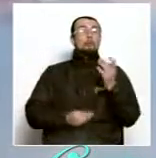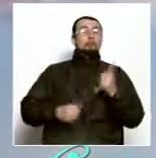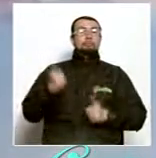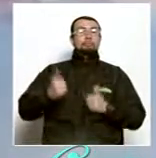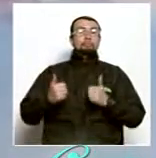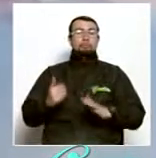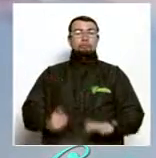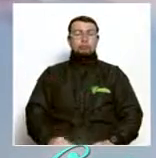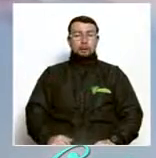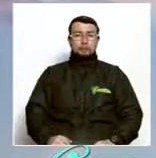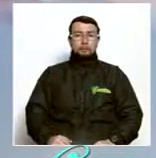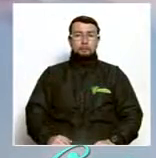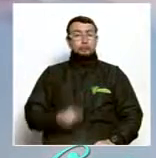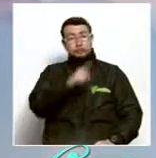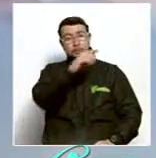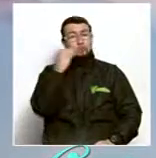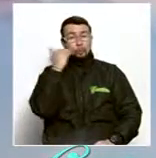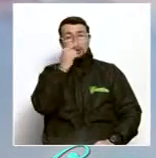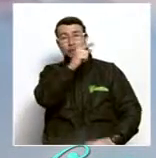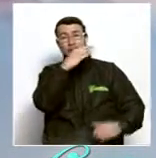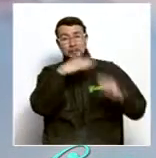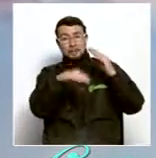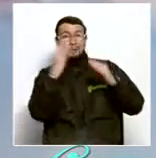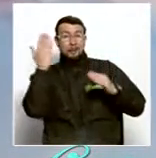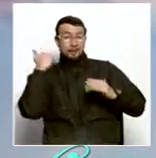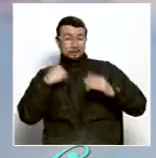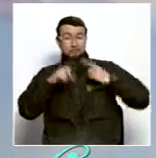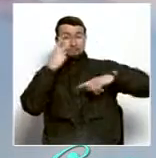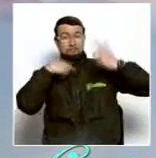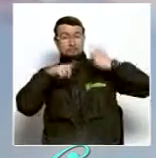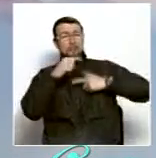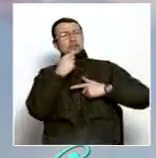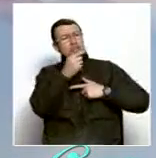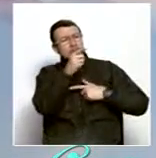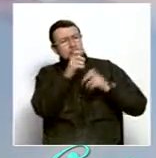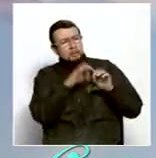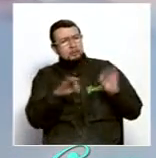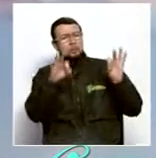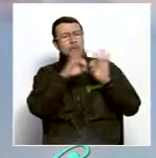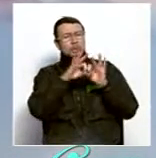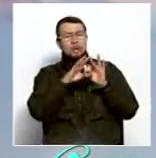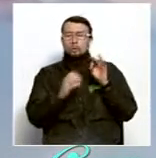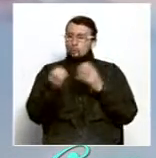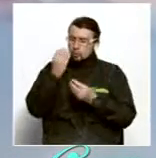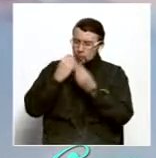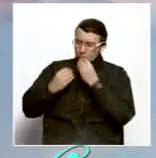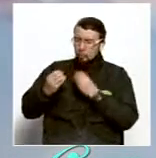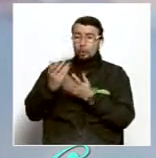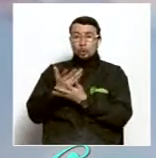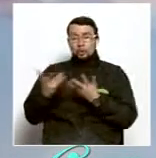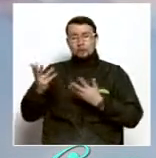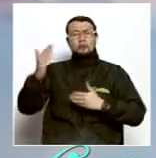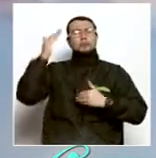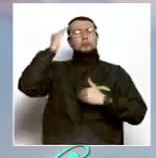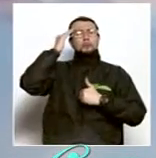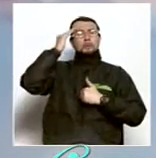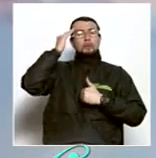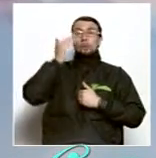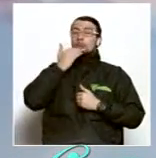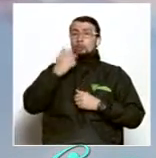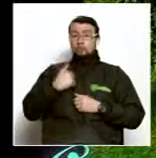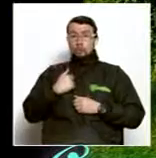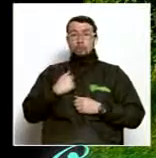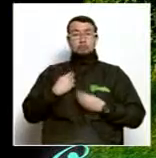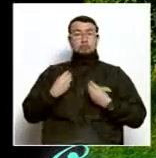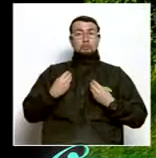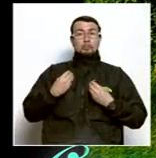La niña en el video decía algo muy importante, un consumo consciente. Yo vivo 3-4 veces al